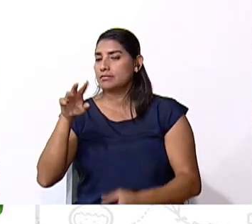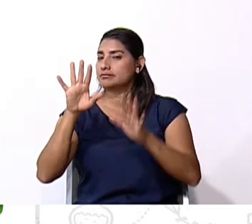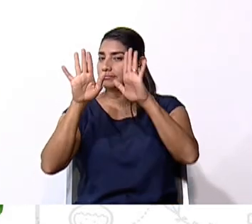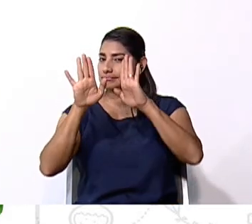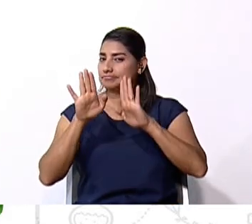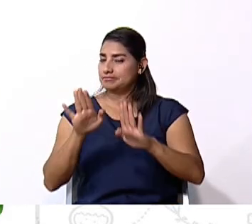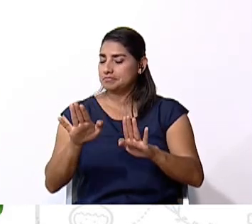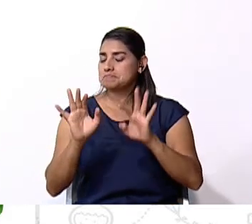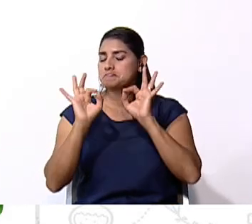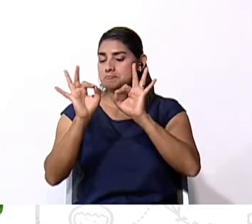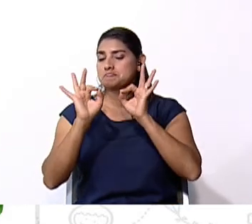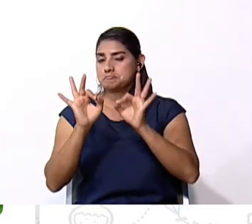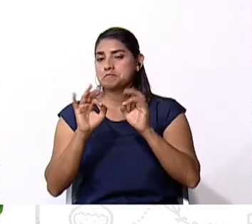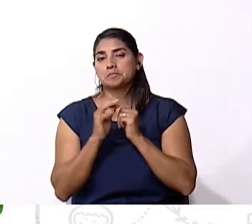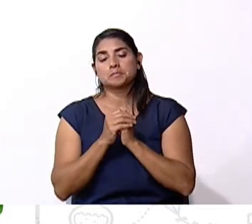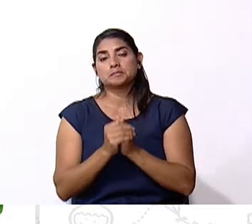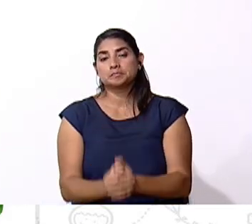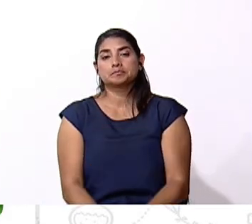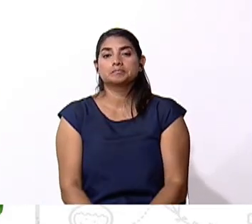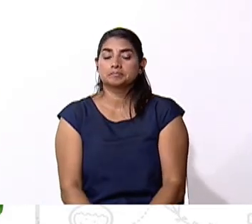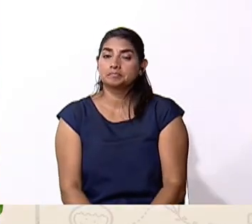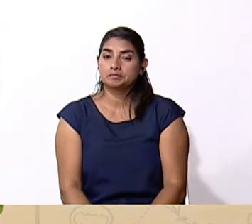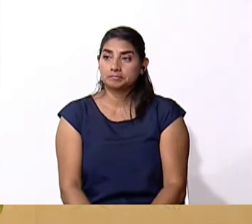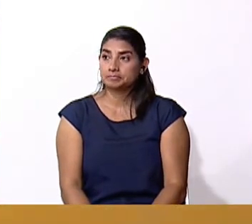Excelente, muy bien.